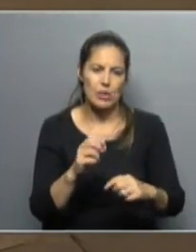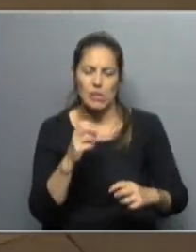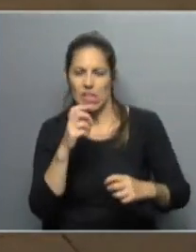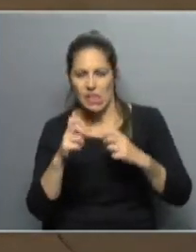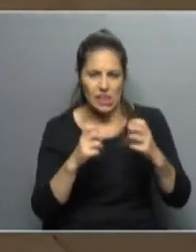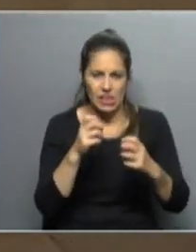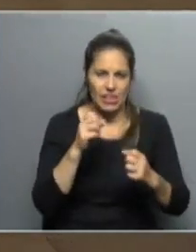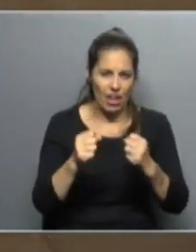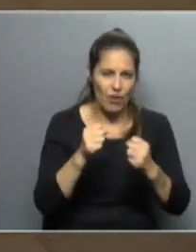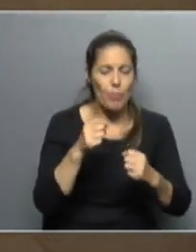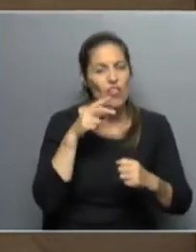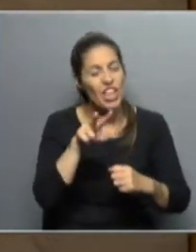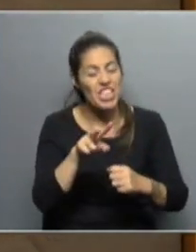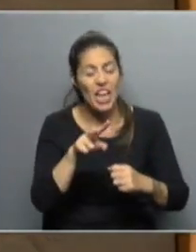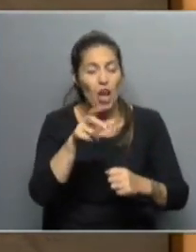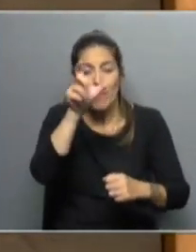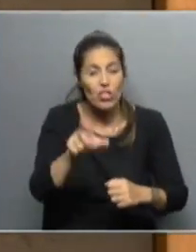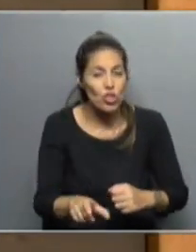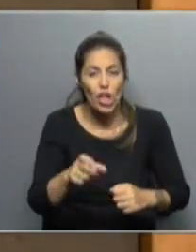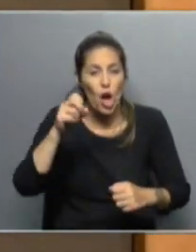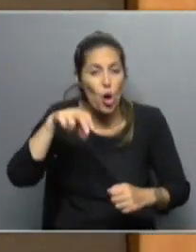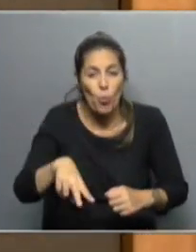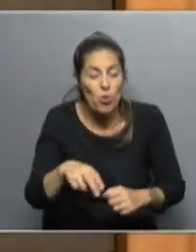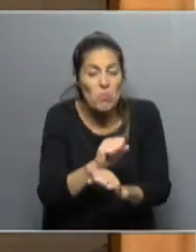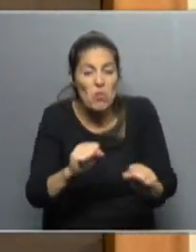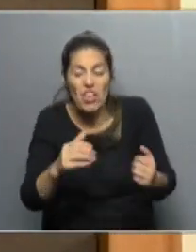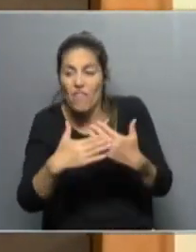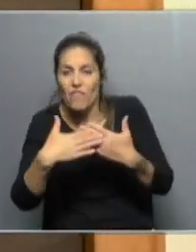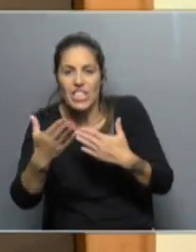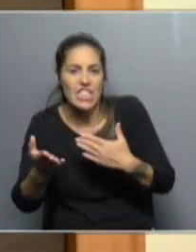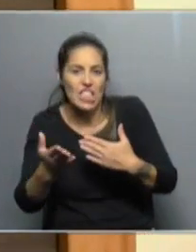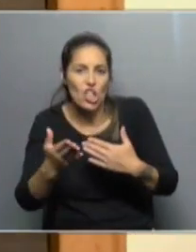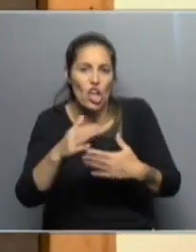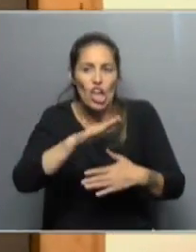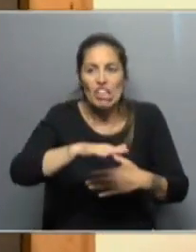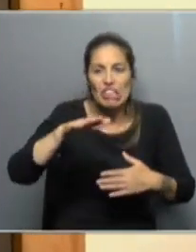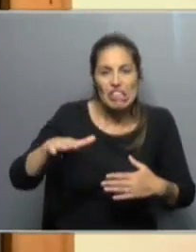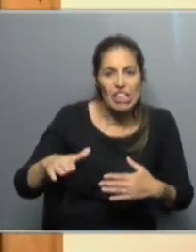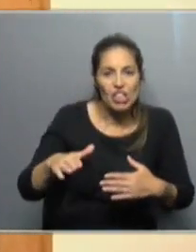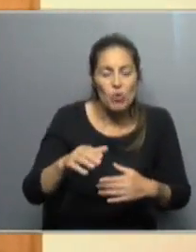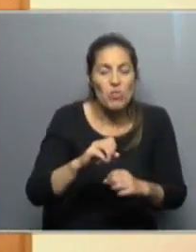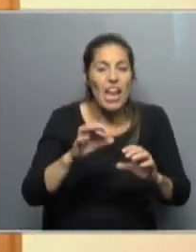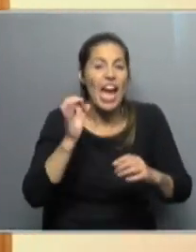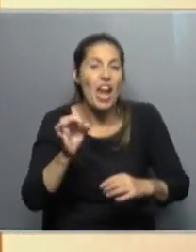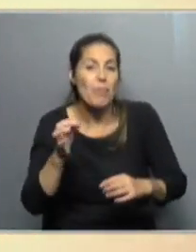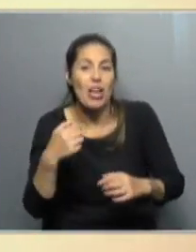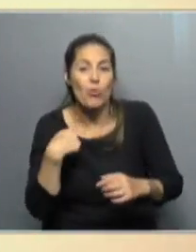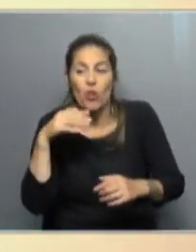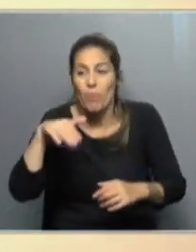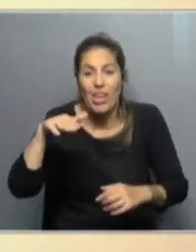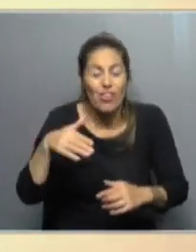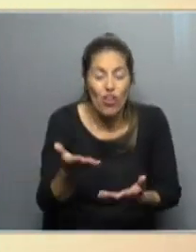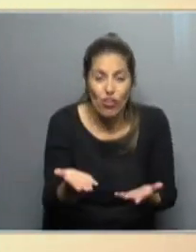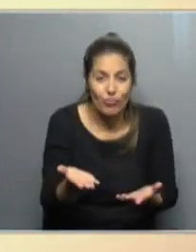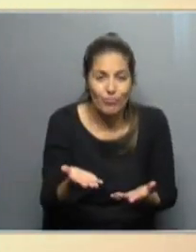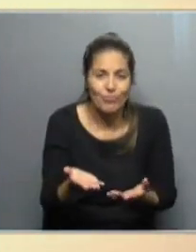rabioso, digamos, ¿no? Vería que era gente común y corriente, que era, podía ser el vecino, podía ser estos niños, podía ser un hermano nuestro, menor incluso,